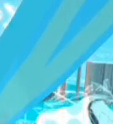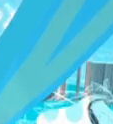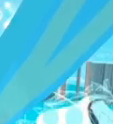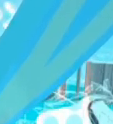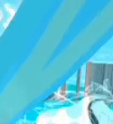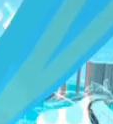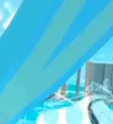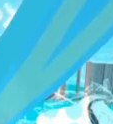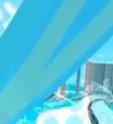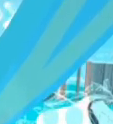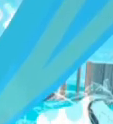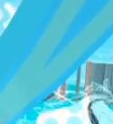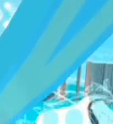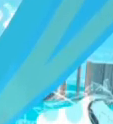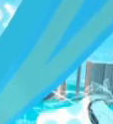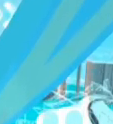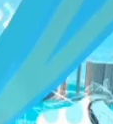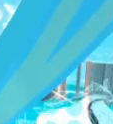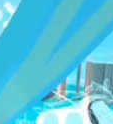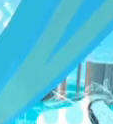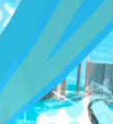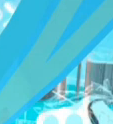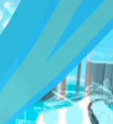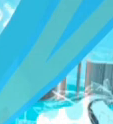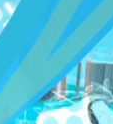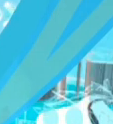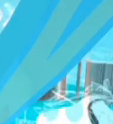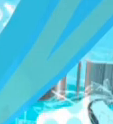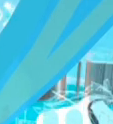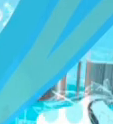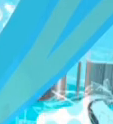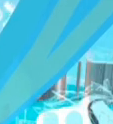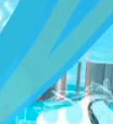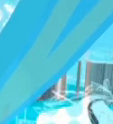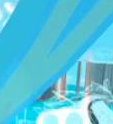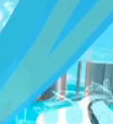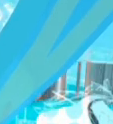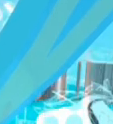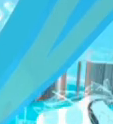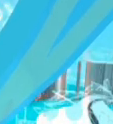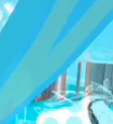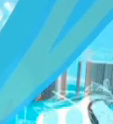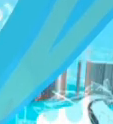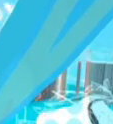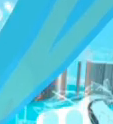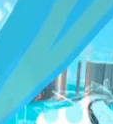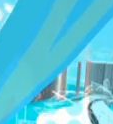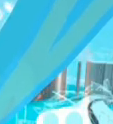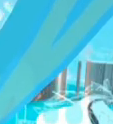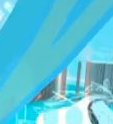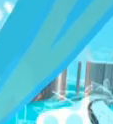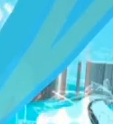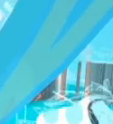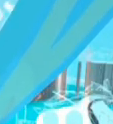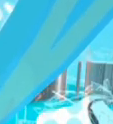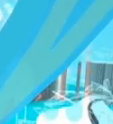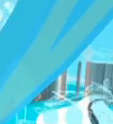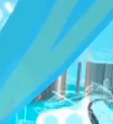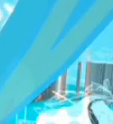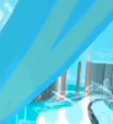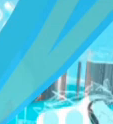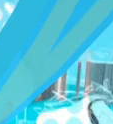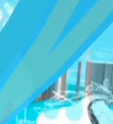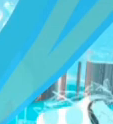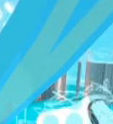le plantea la acusación, el juez discrimina cuáles hechos sí deben ser conocidos en juicio y cuáles no.